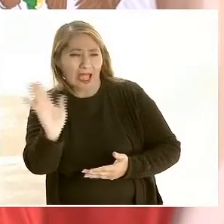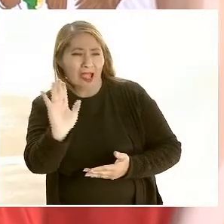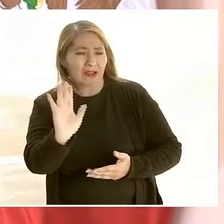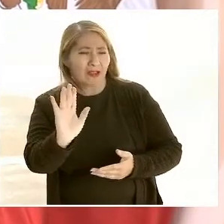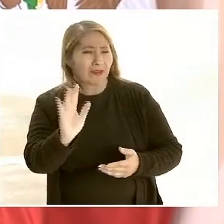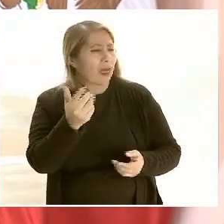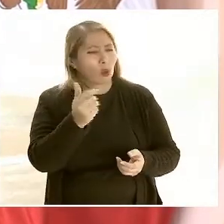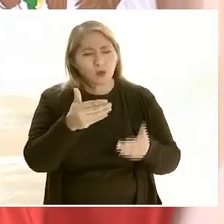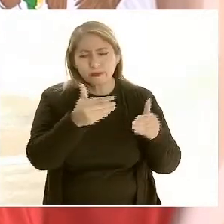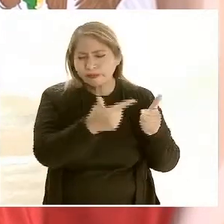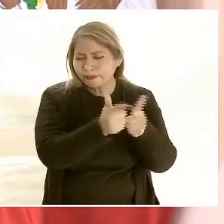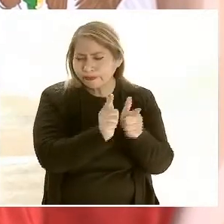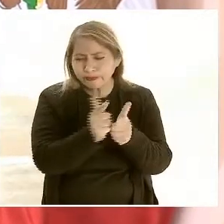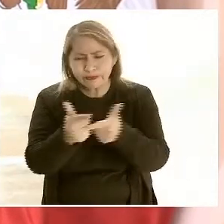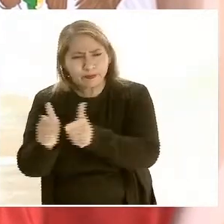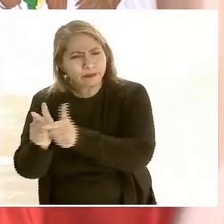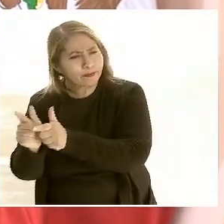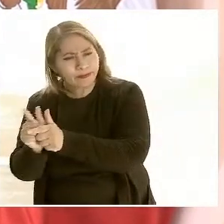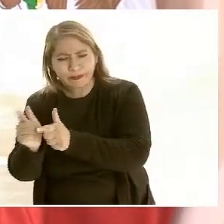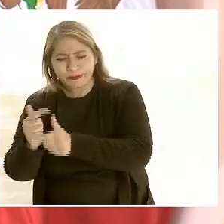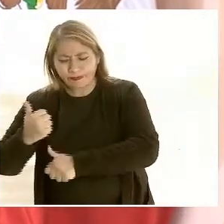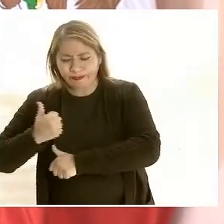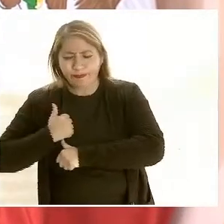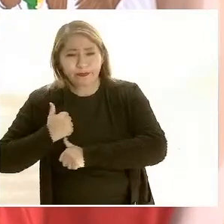Fuerzas Armadas,